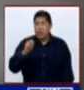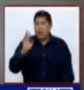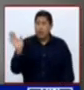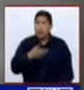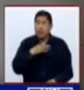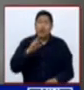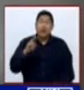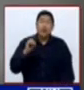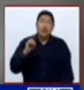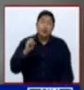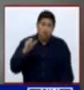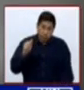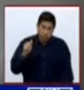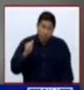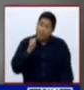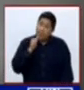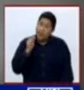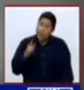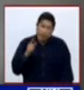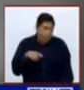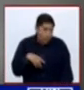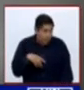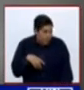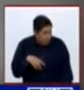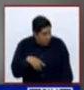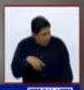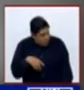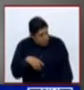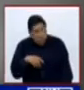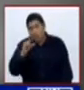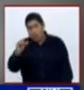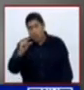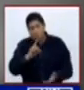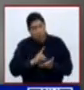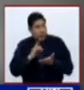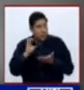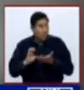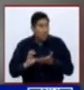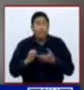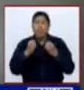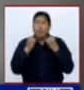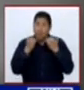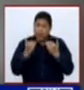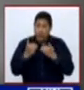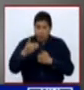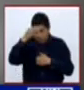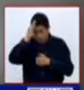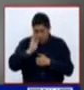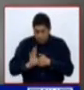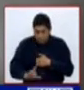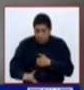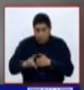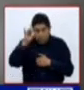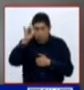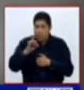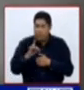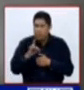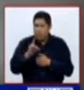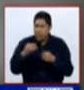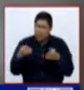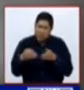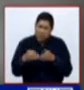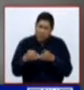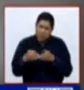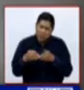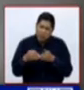Carmen Rosa Mamani Morales. Ella está, bueno, desorientada, tiene discapacidad. Gracias a Dios, un vecino la ha encontrado en la esquina